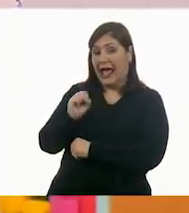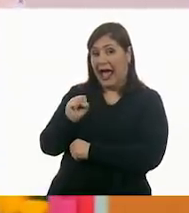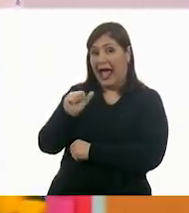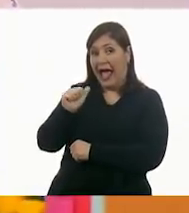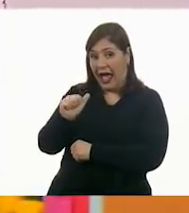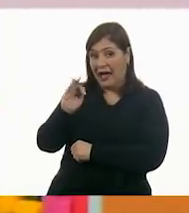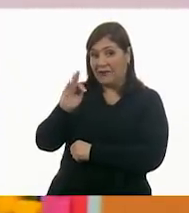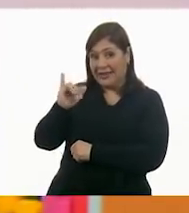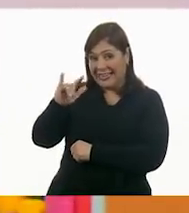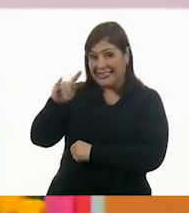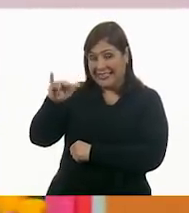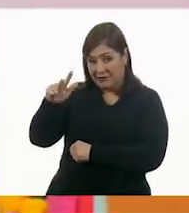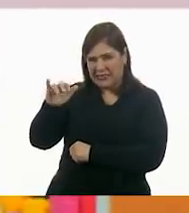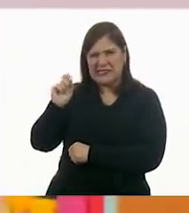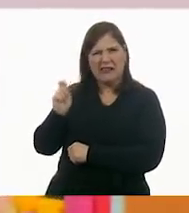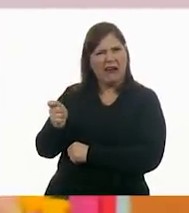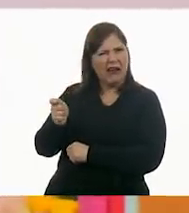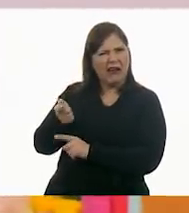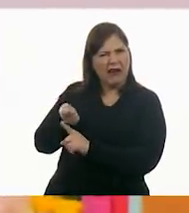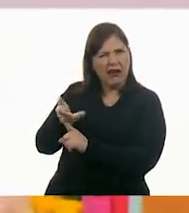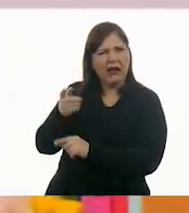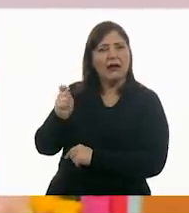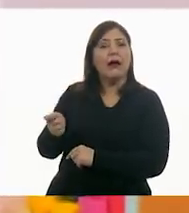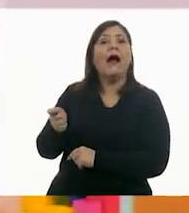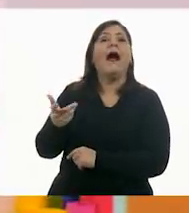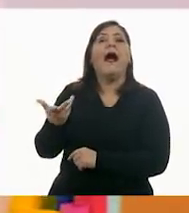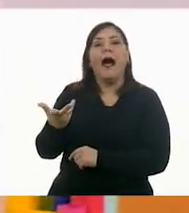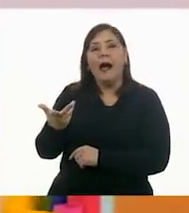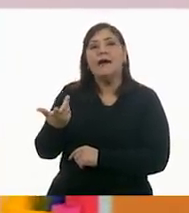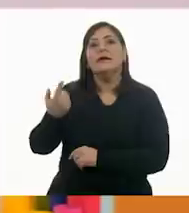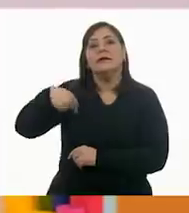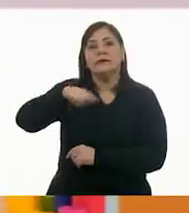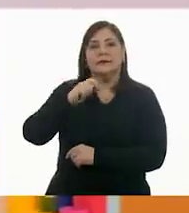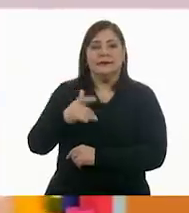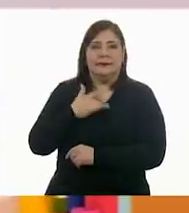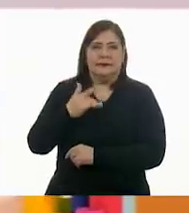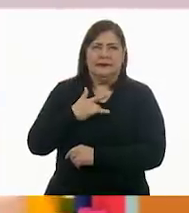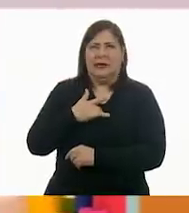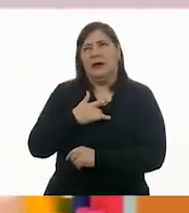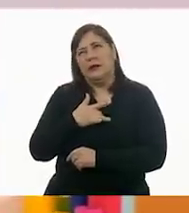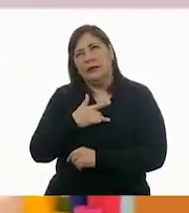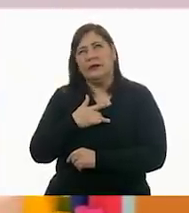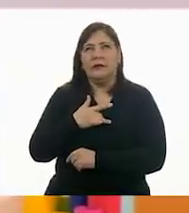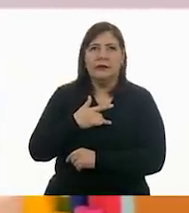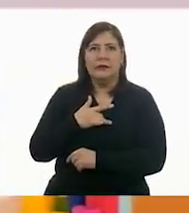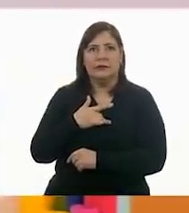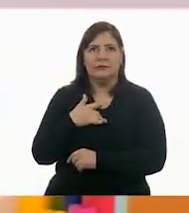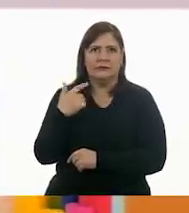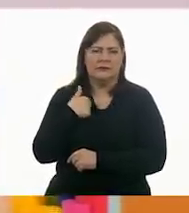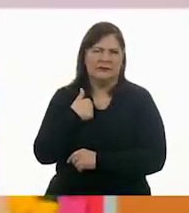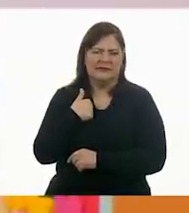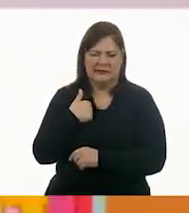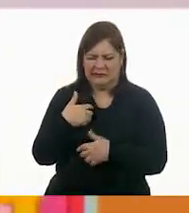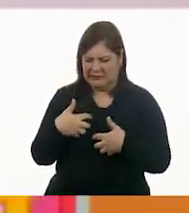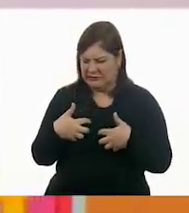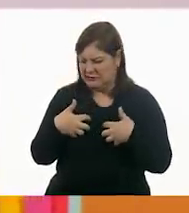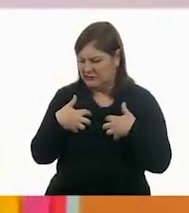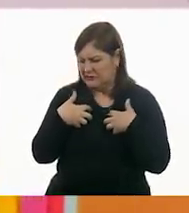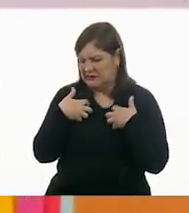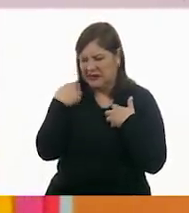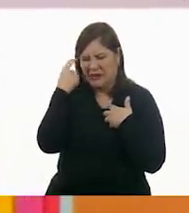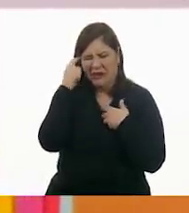Mariana, son aquellas que nos hacen sentir, por ejemplo, el enojo, que nos hacen sentir